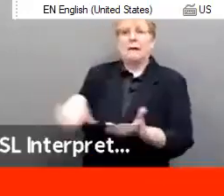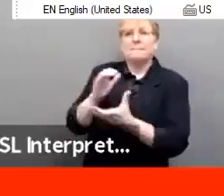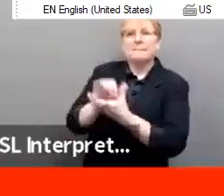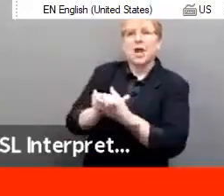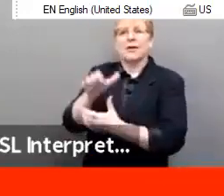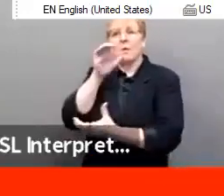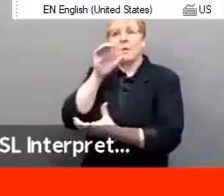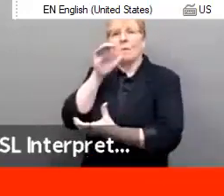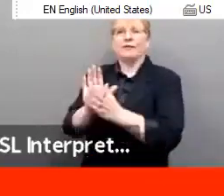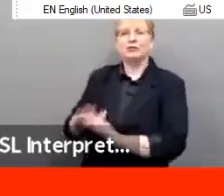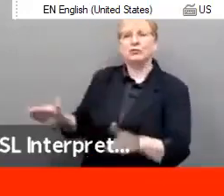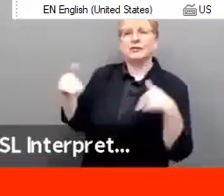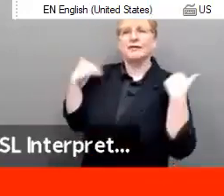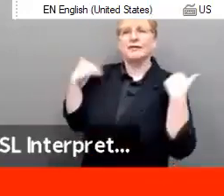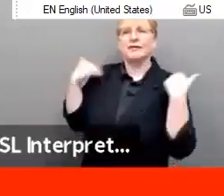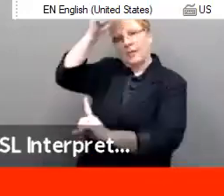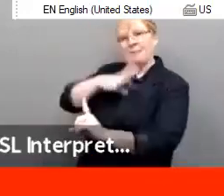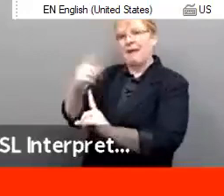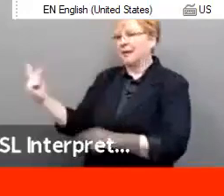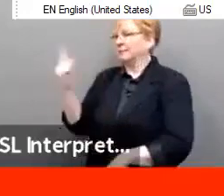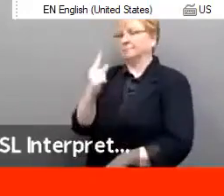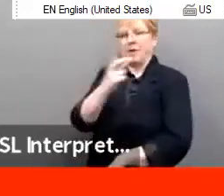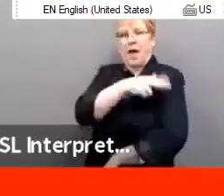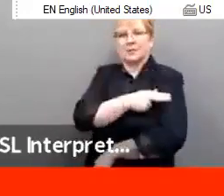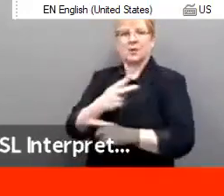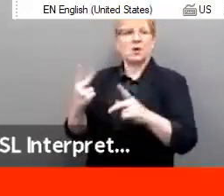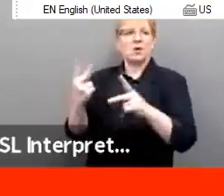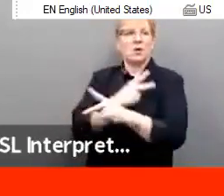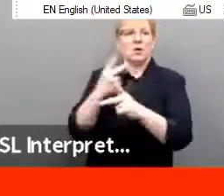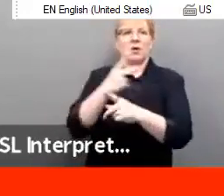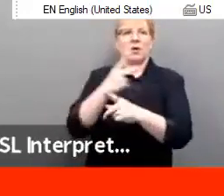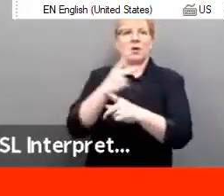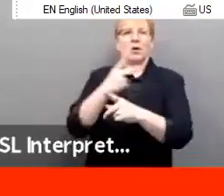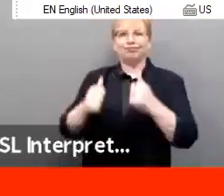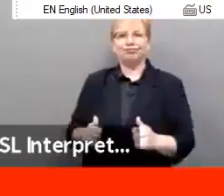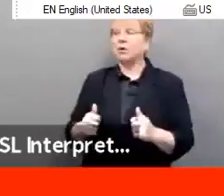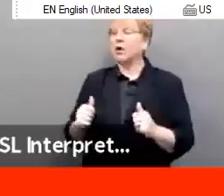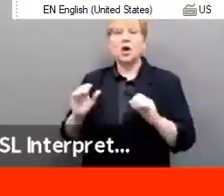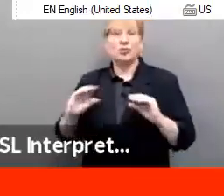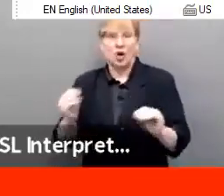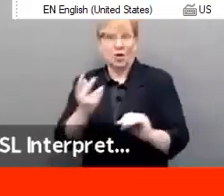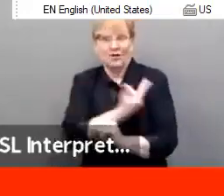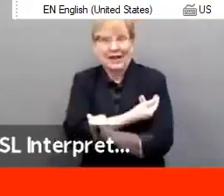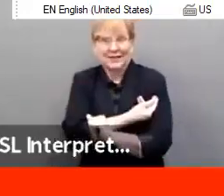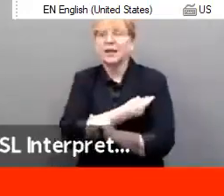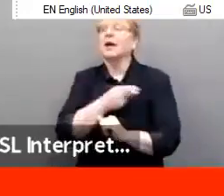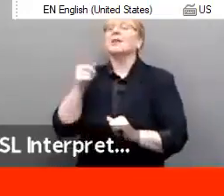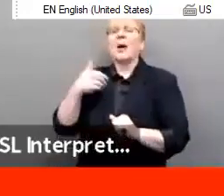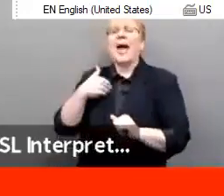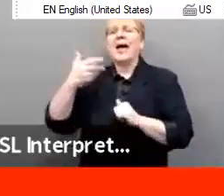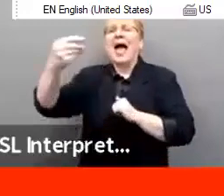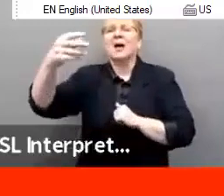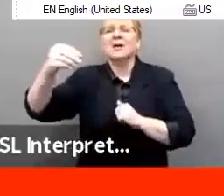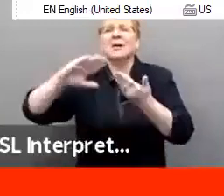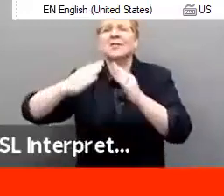de ellas me dijo que tuvo 15 pacientes en la unidad de cuidados intensivos, 10 eran personas, pacientes de